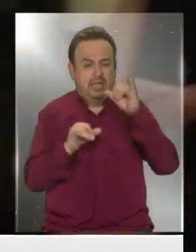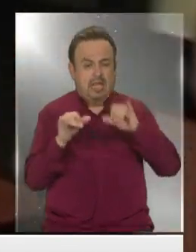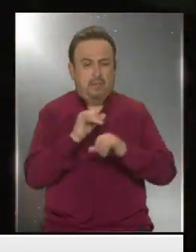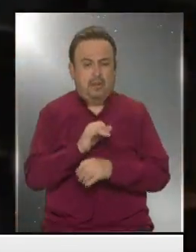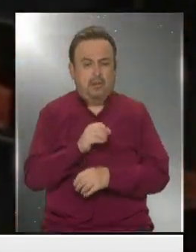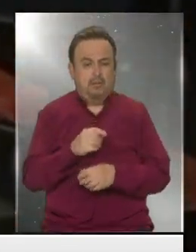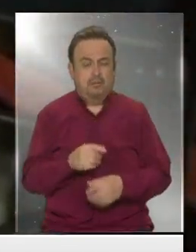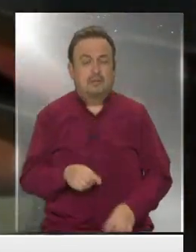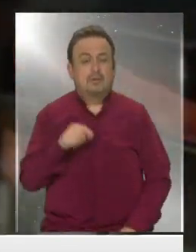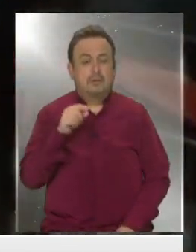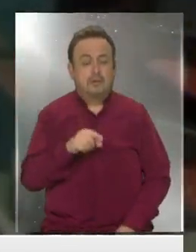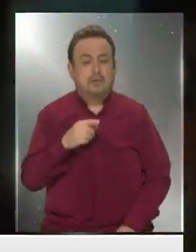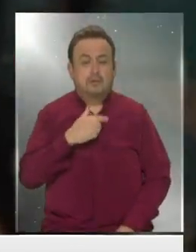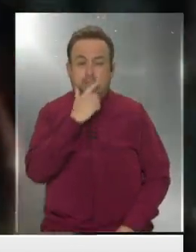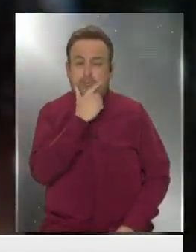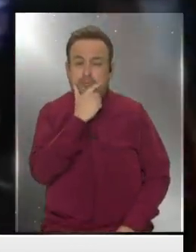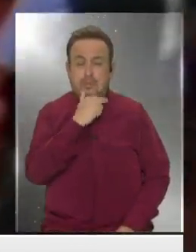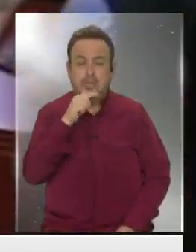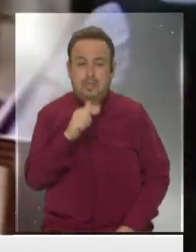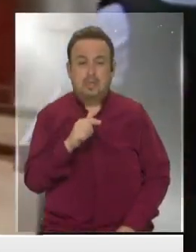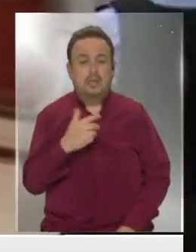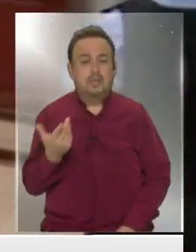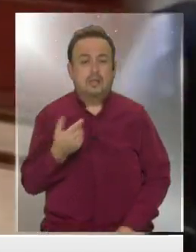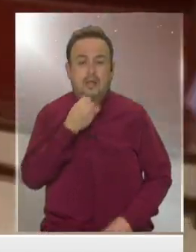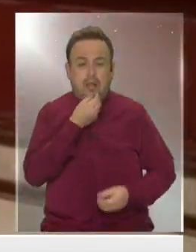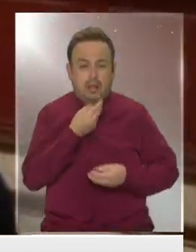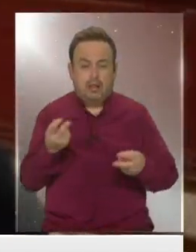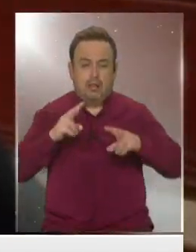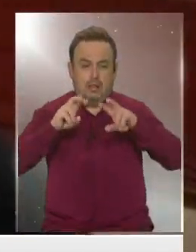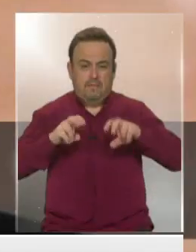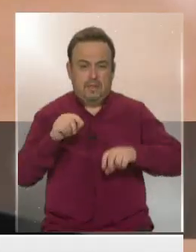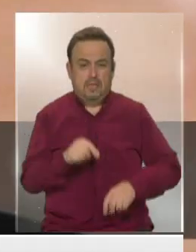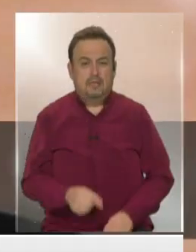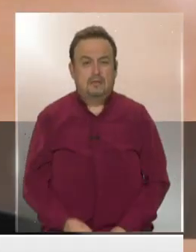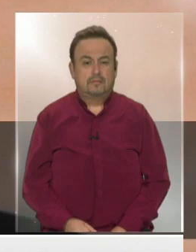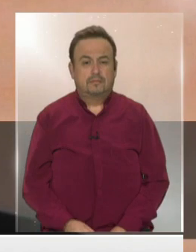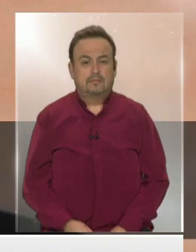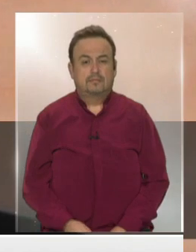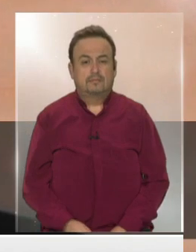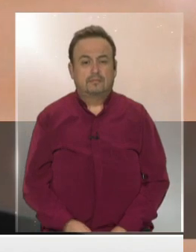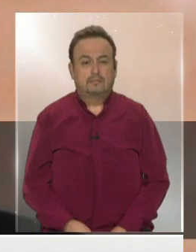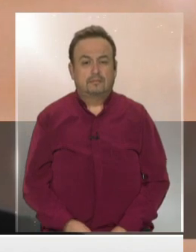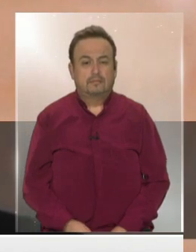químicas. Ante las sospechas, el Kremlin anunció una investigación.